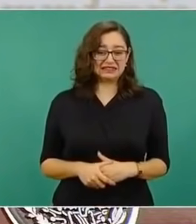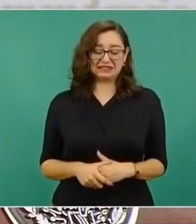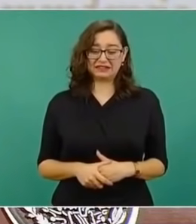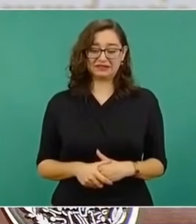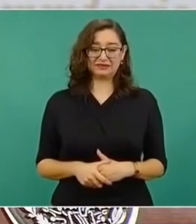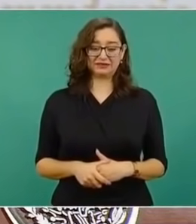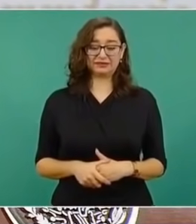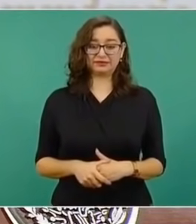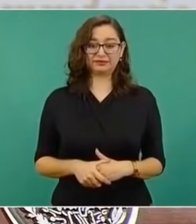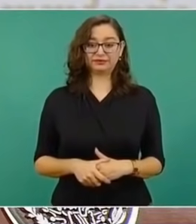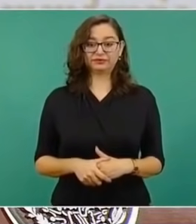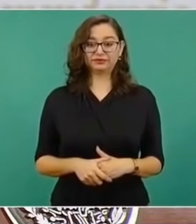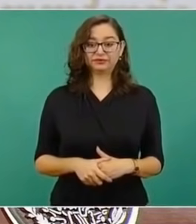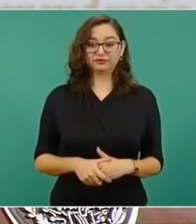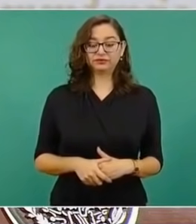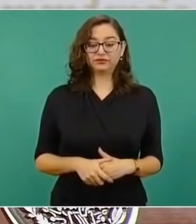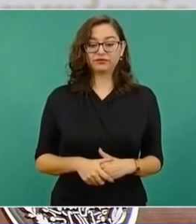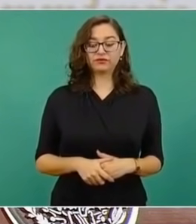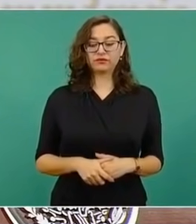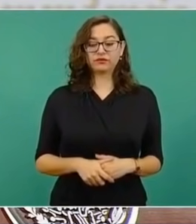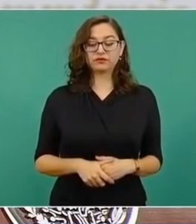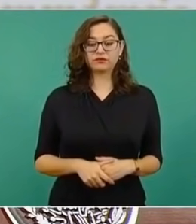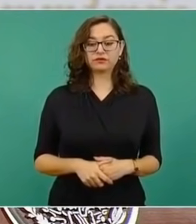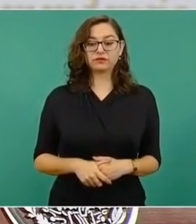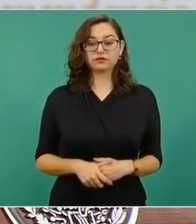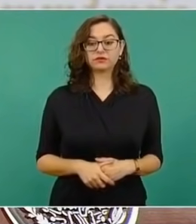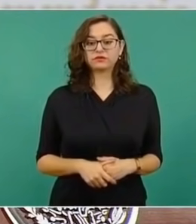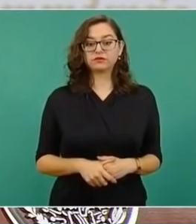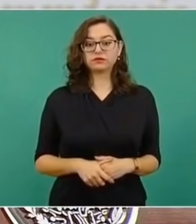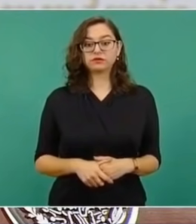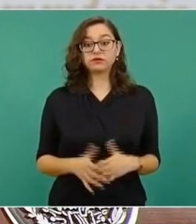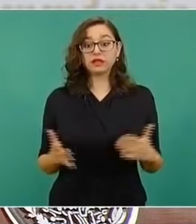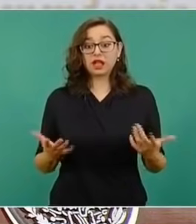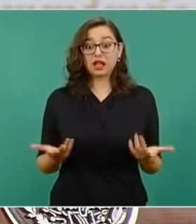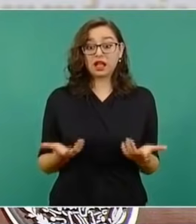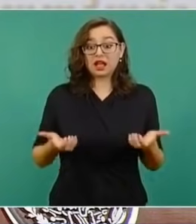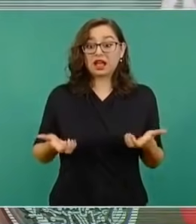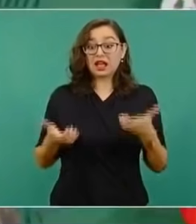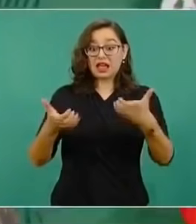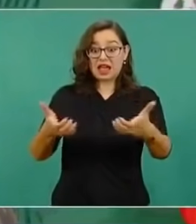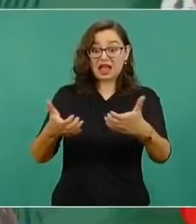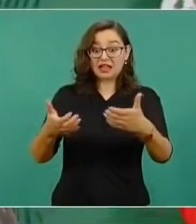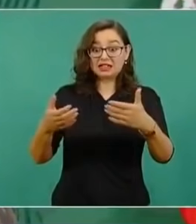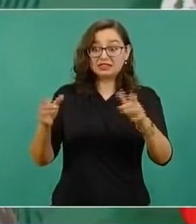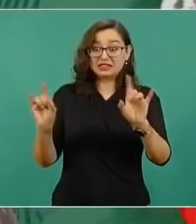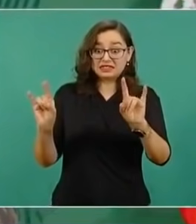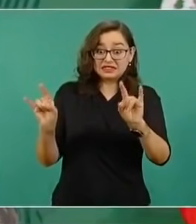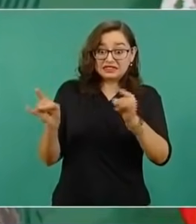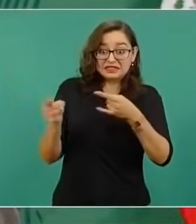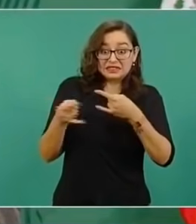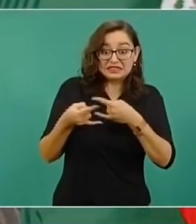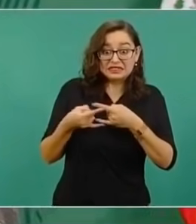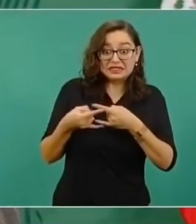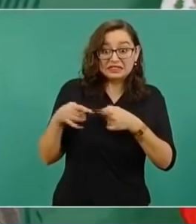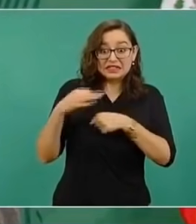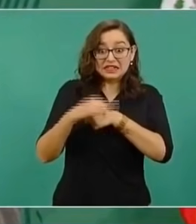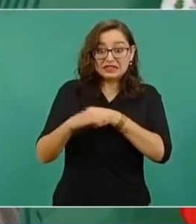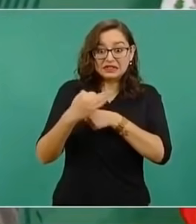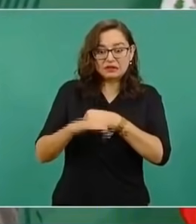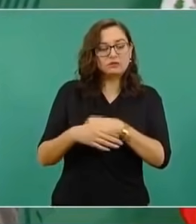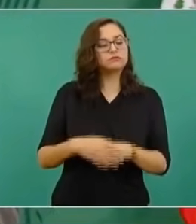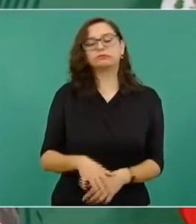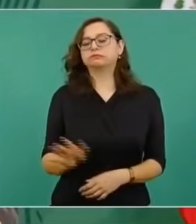Y menos si se afecta el tráfico. Entonces,